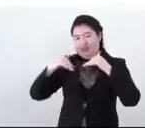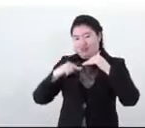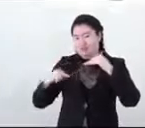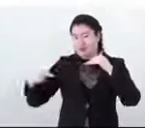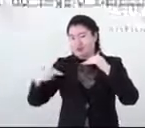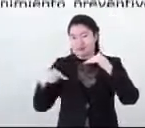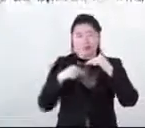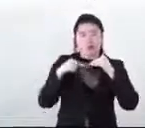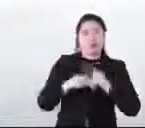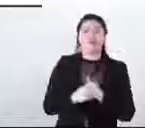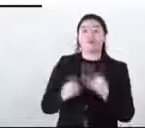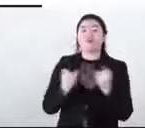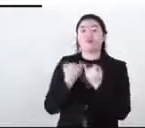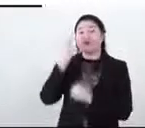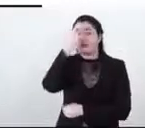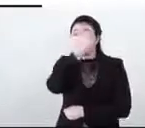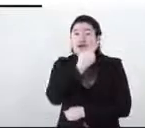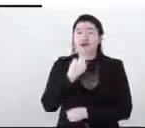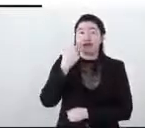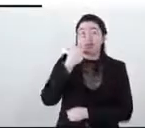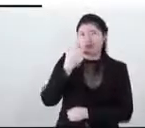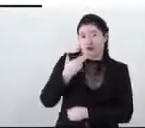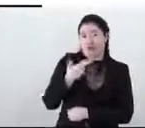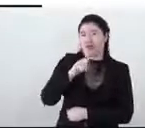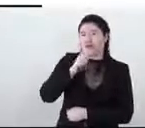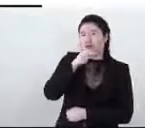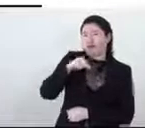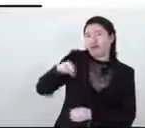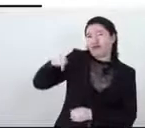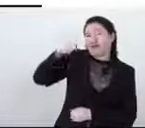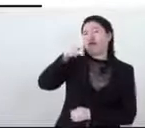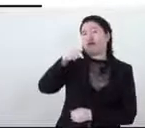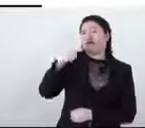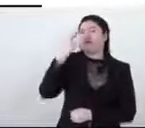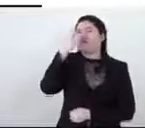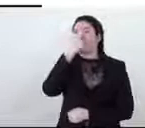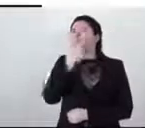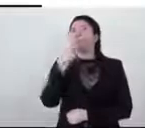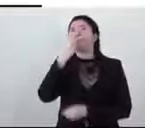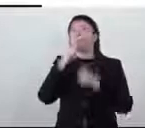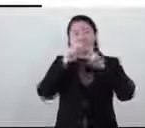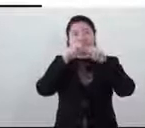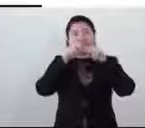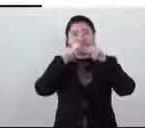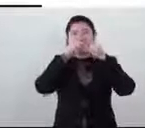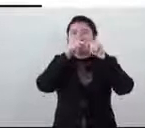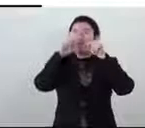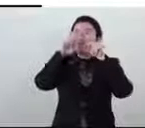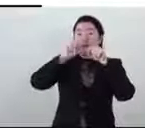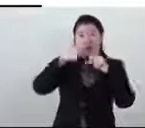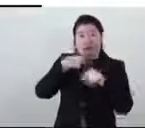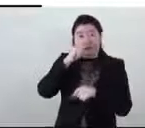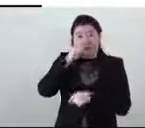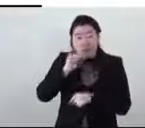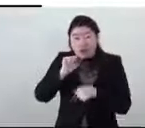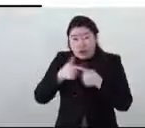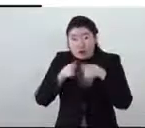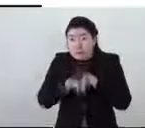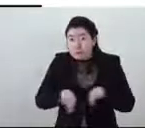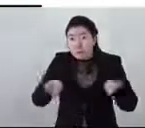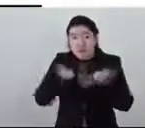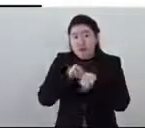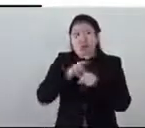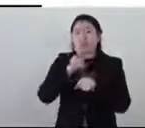Inciso H, la inspección visual de la superficie del riel en el área inspeccionada no reveló defectos importantes y se observó en